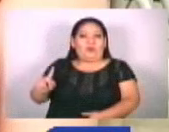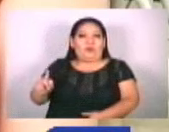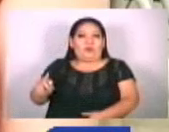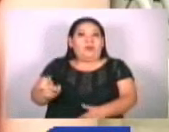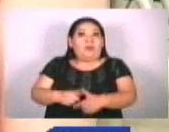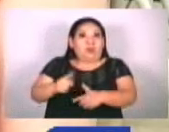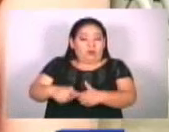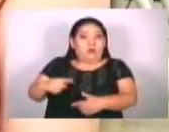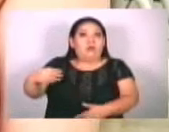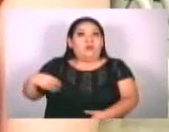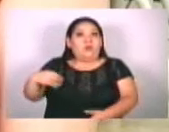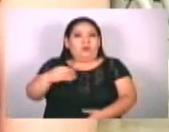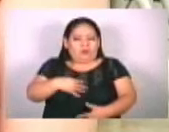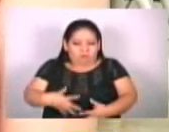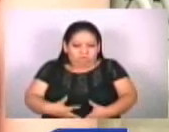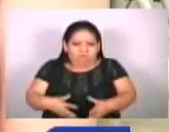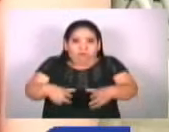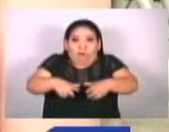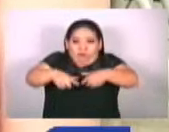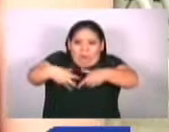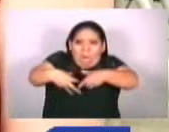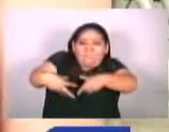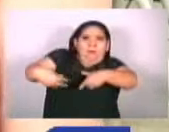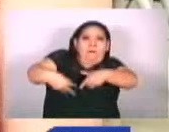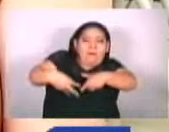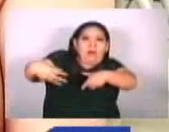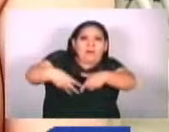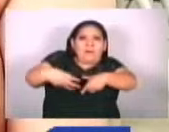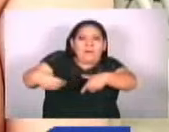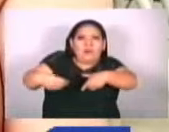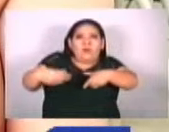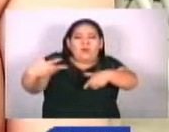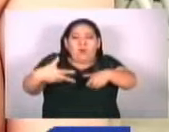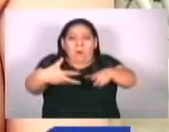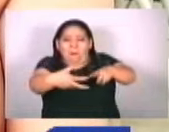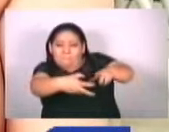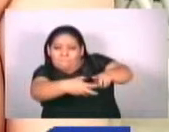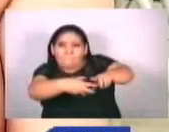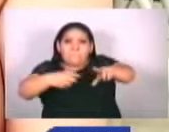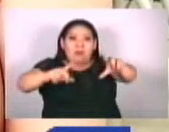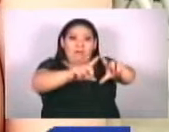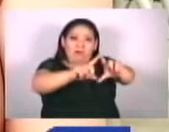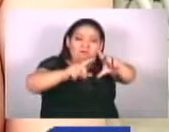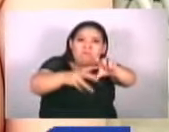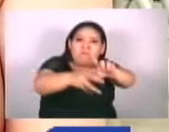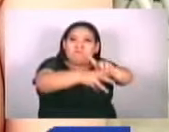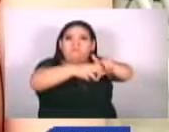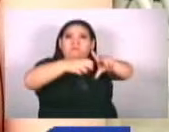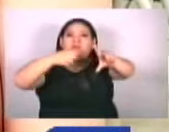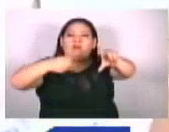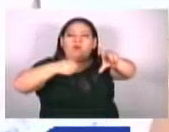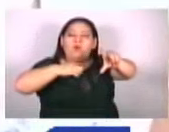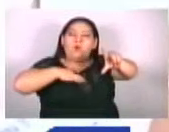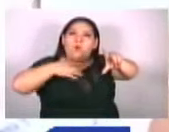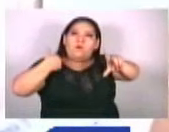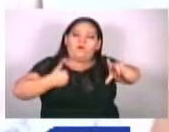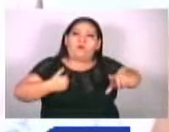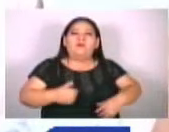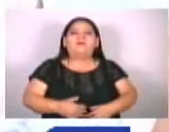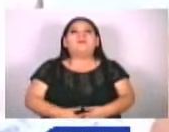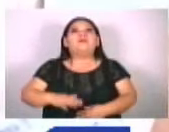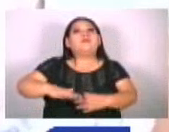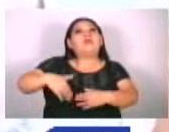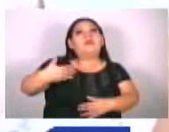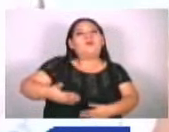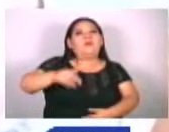trataron de sacarla, pero no salía. Entonces la tuvieron que jalar con fuerza y me terminaron de lastimar. 3 meses